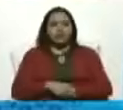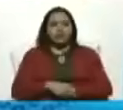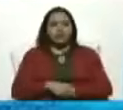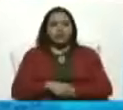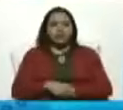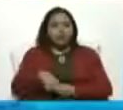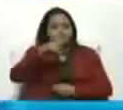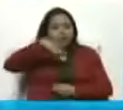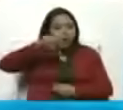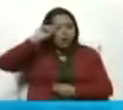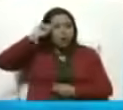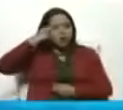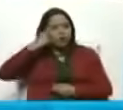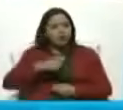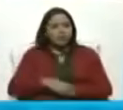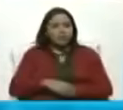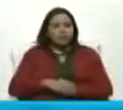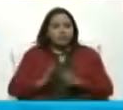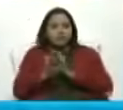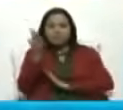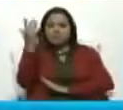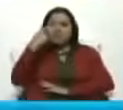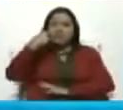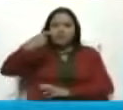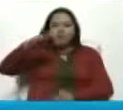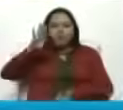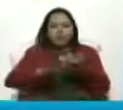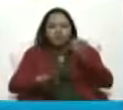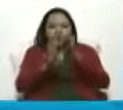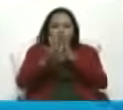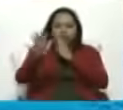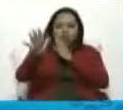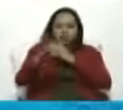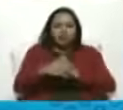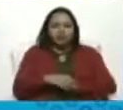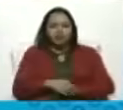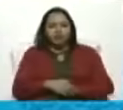¿Se acuerdan de la manito que dijo que la última cola?